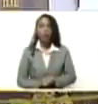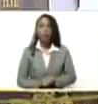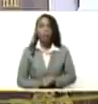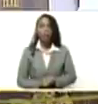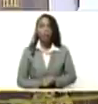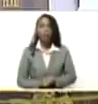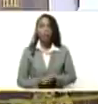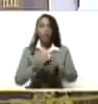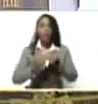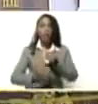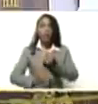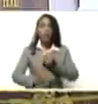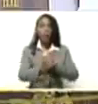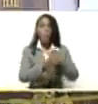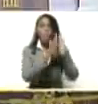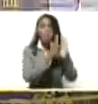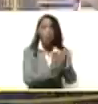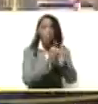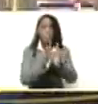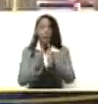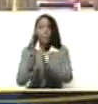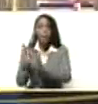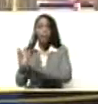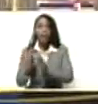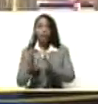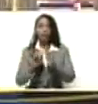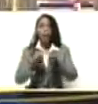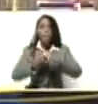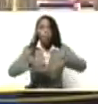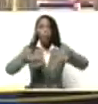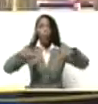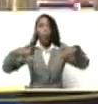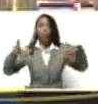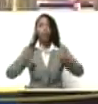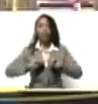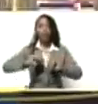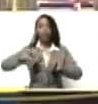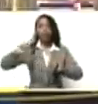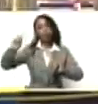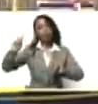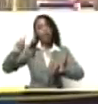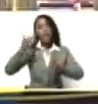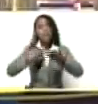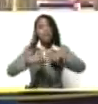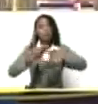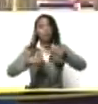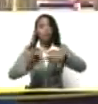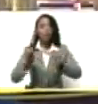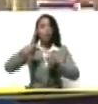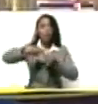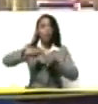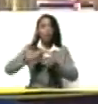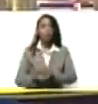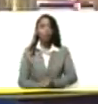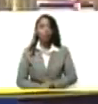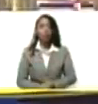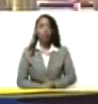avanzar a un plan para aumentar la frecuencia del servicio de gas